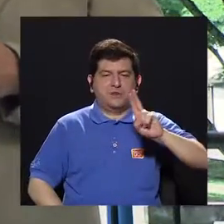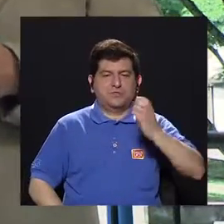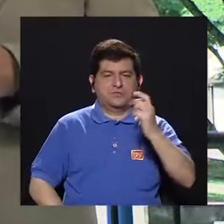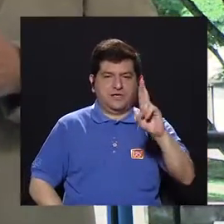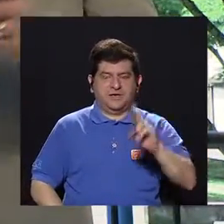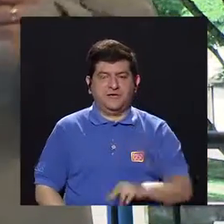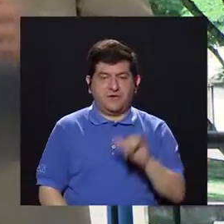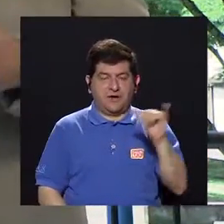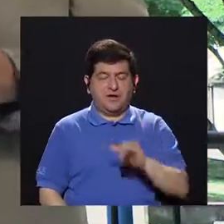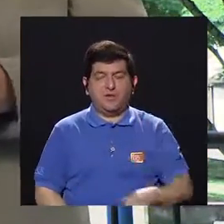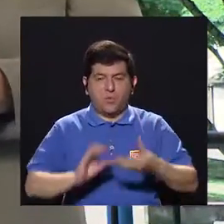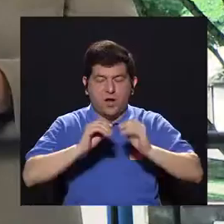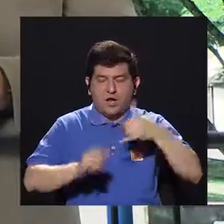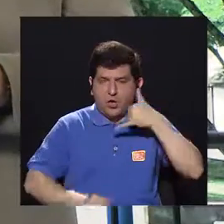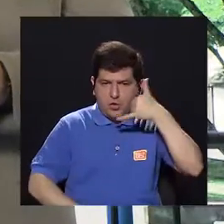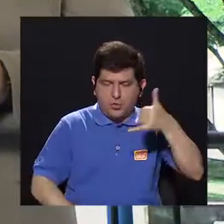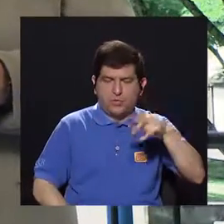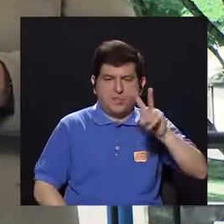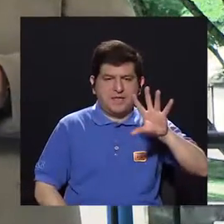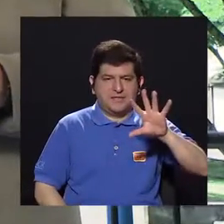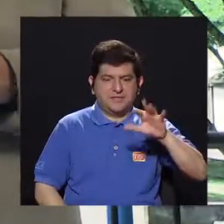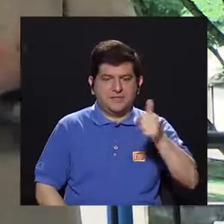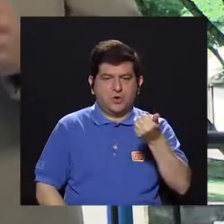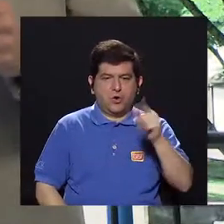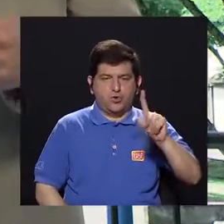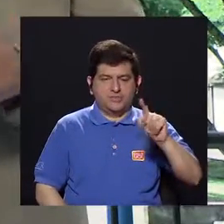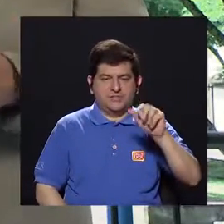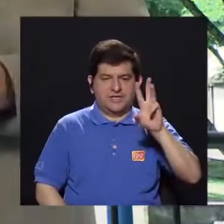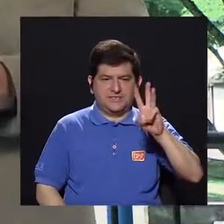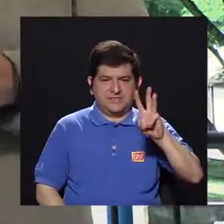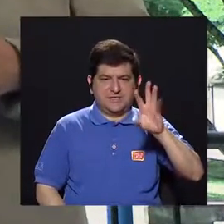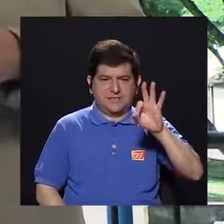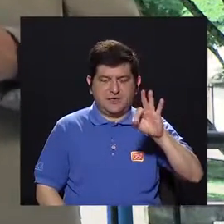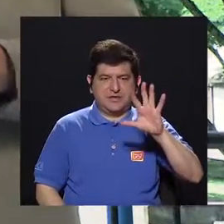Canal UCR. También recuerde nuestro número telefónico